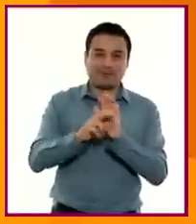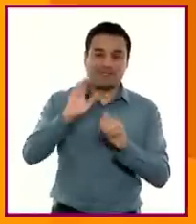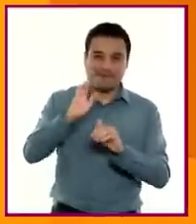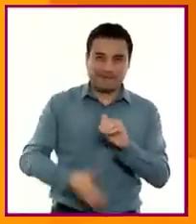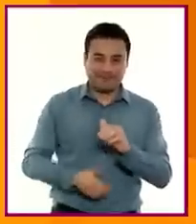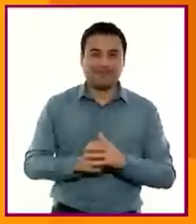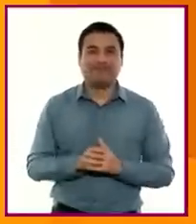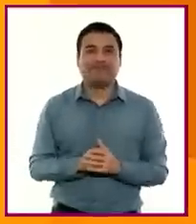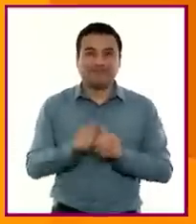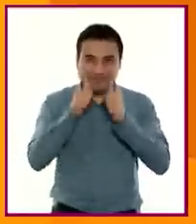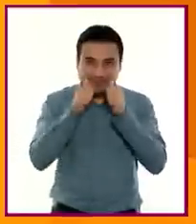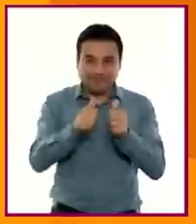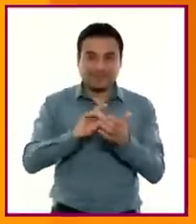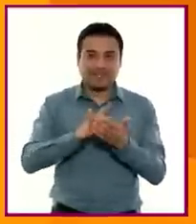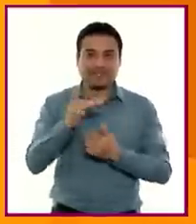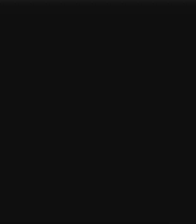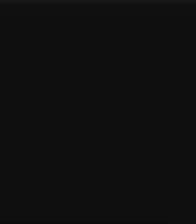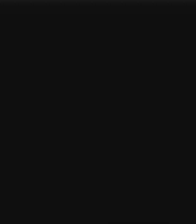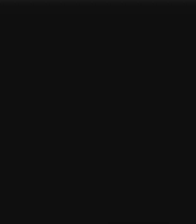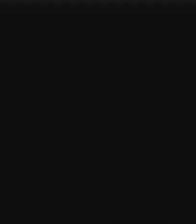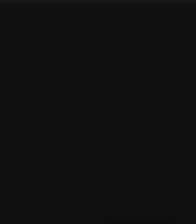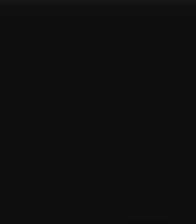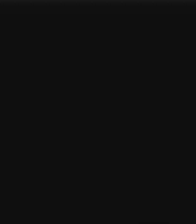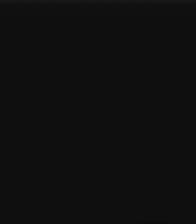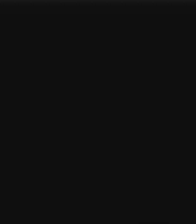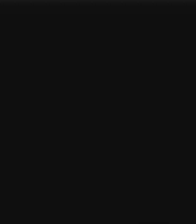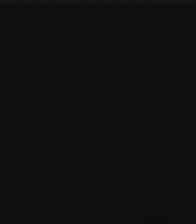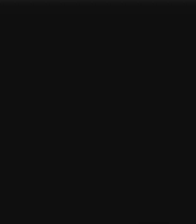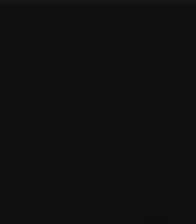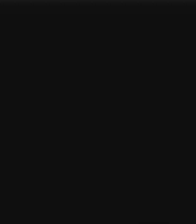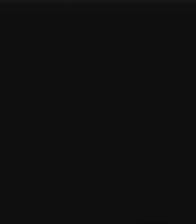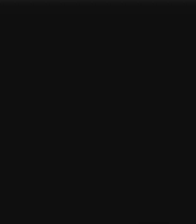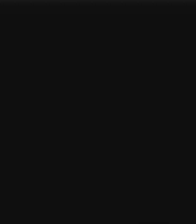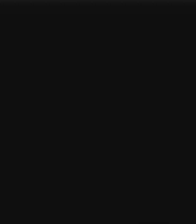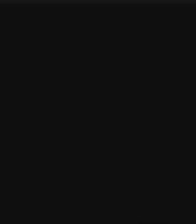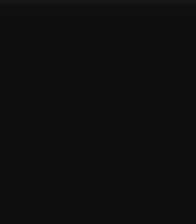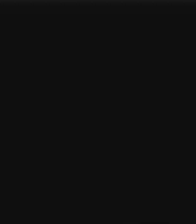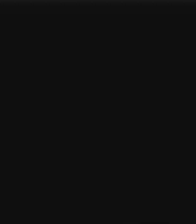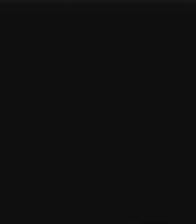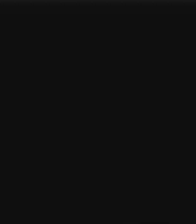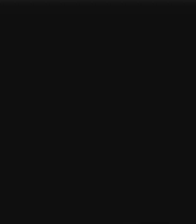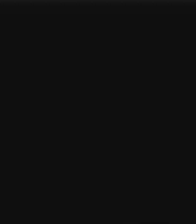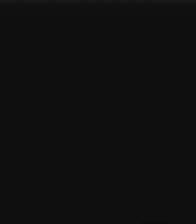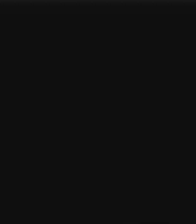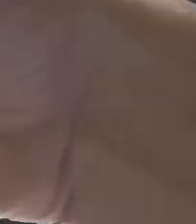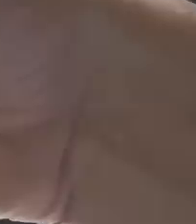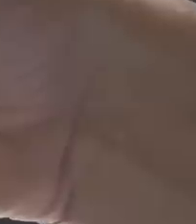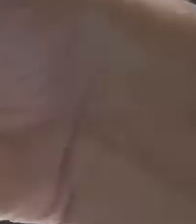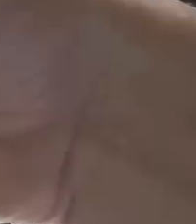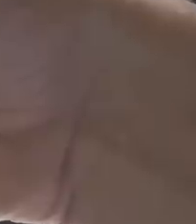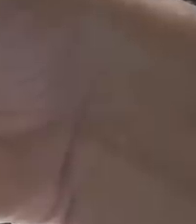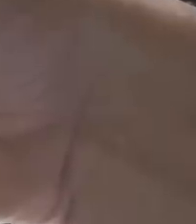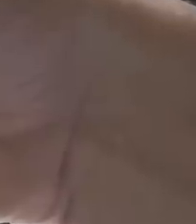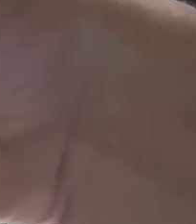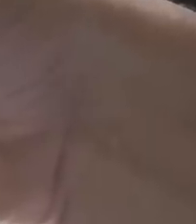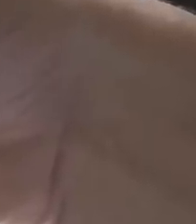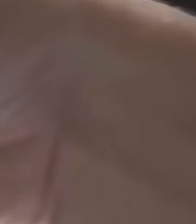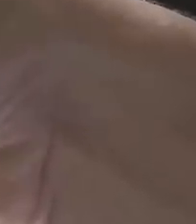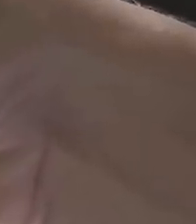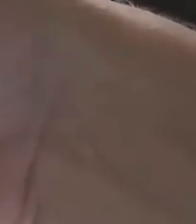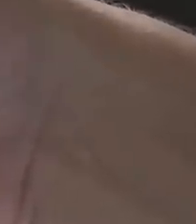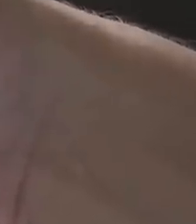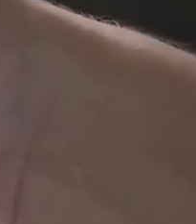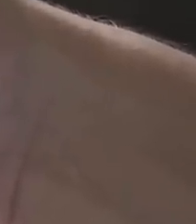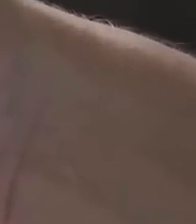agradecer su atención. Hasta pronto. ¿Ya sigues este canal? Ahora te invito a que busques y sigas a Edgar Valladares en todas sus redes sociales como